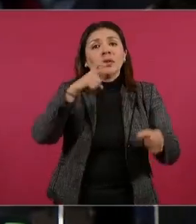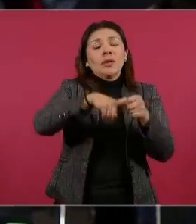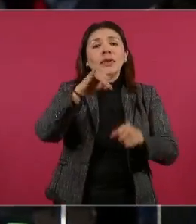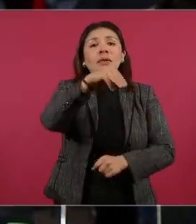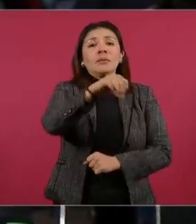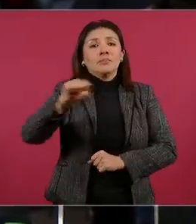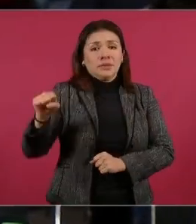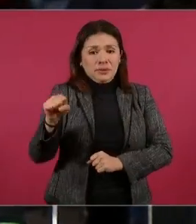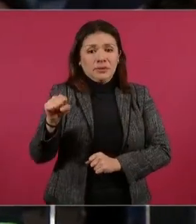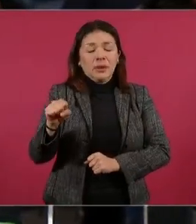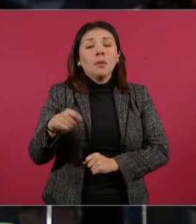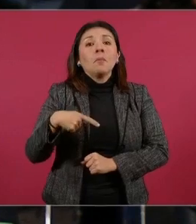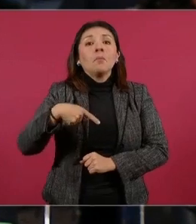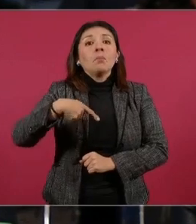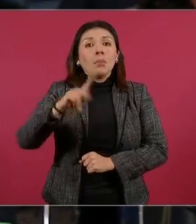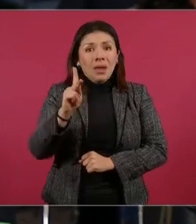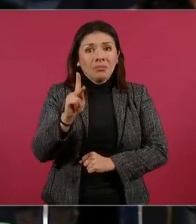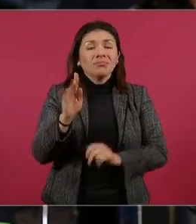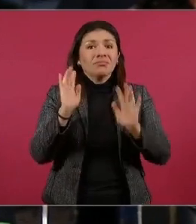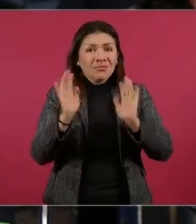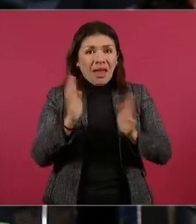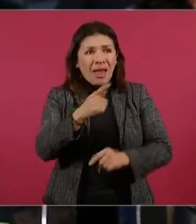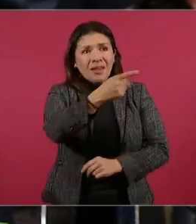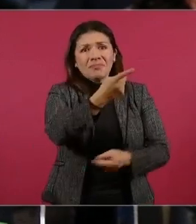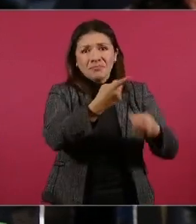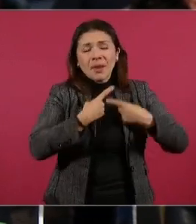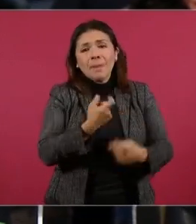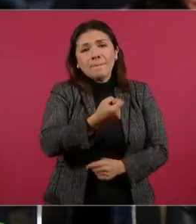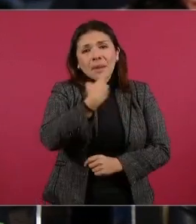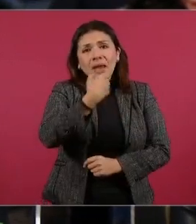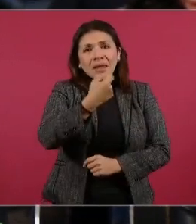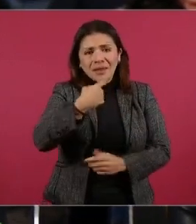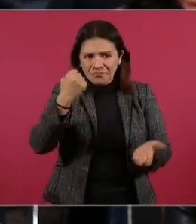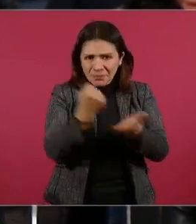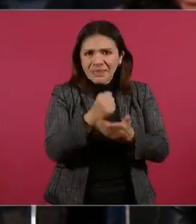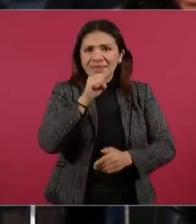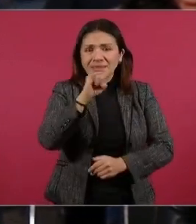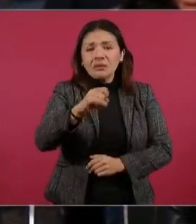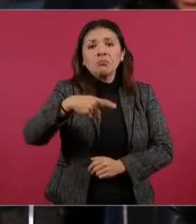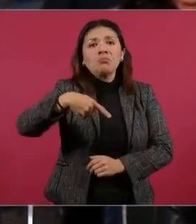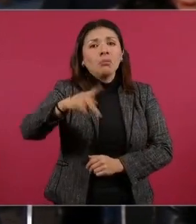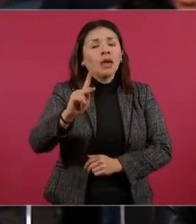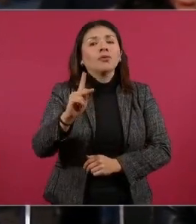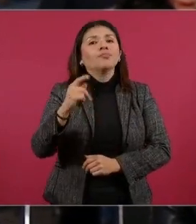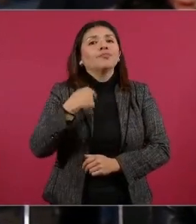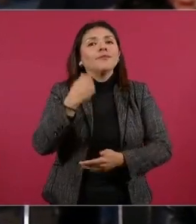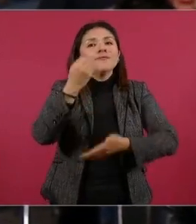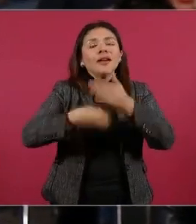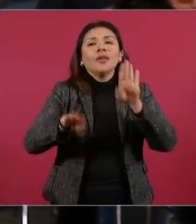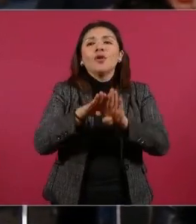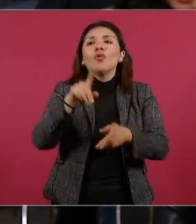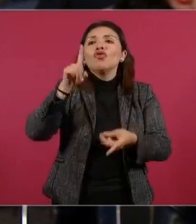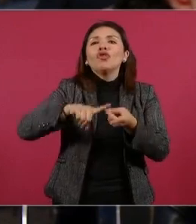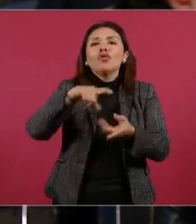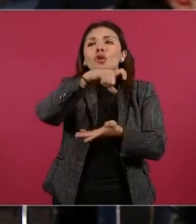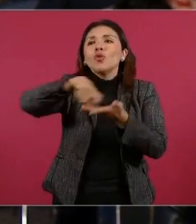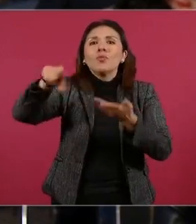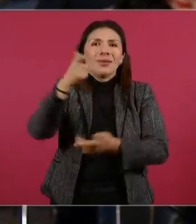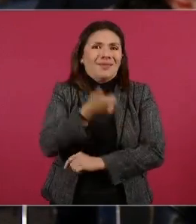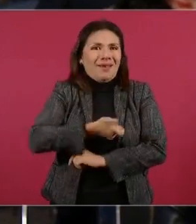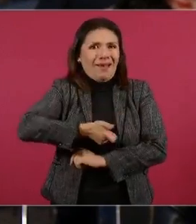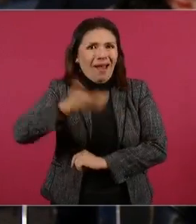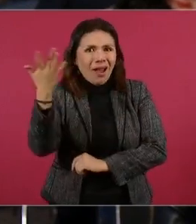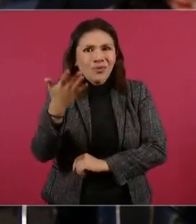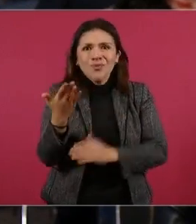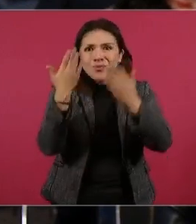Seguro Social pero a pesar de que su medicamento ya está probado pues no han logrado conseguirlo o es muy caro